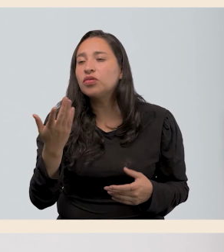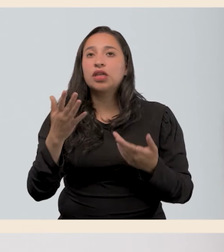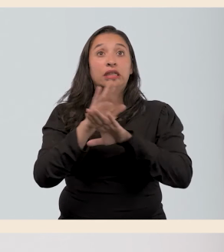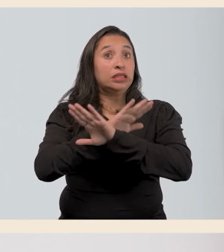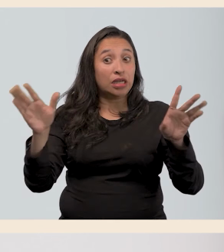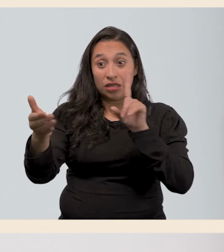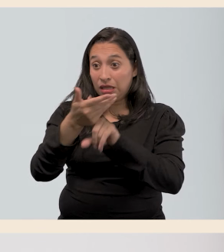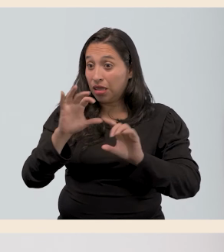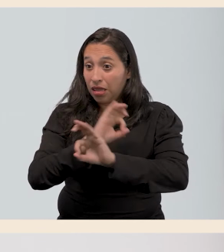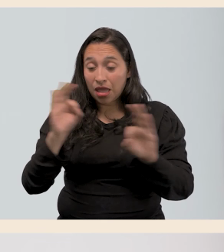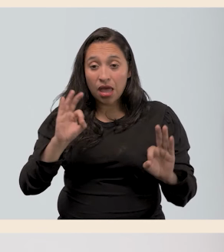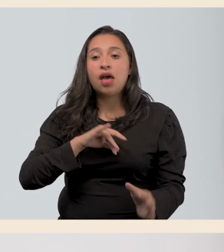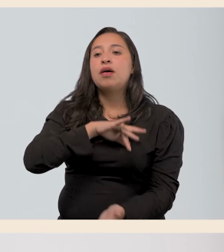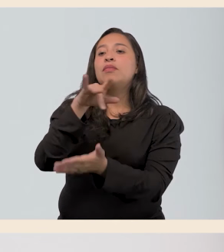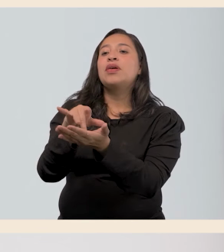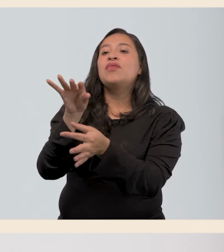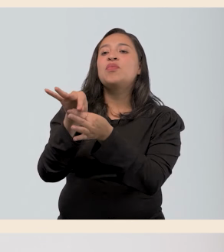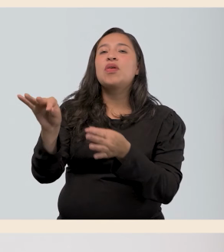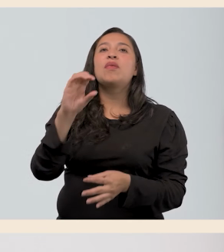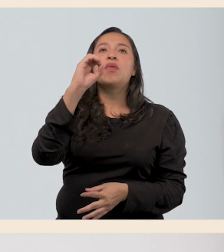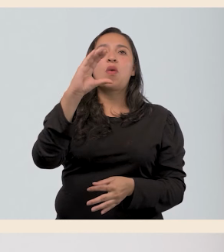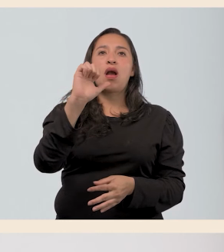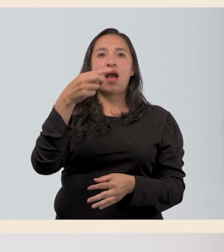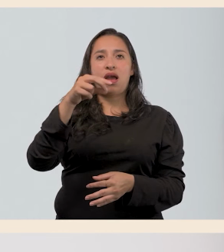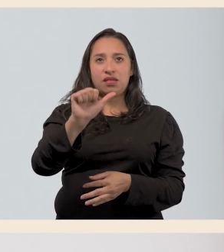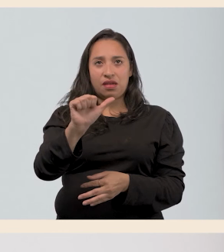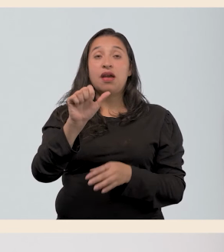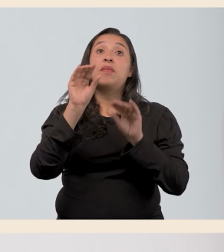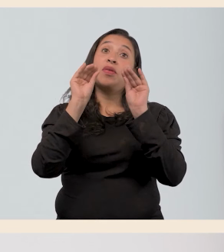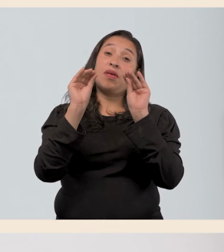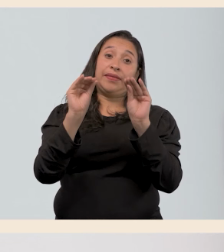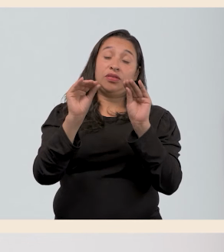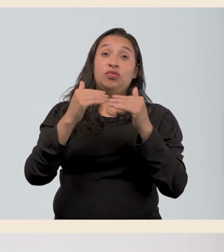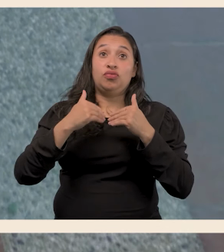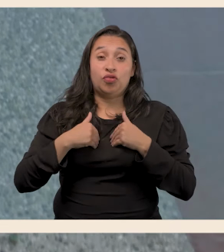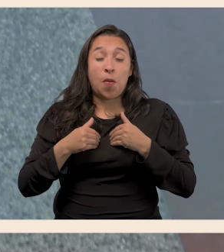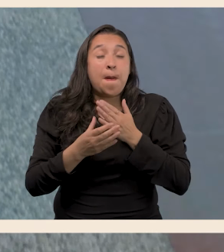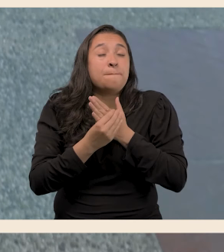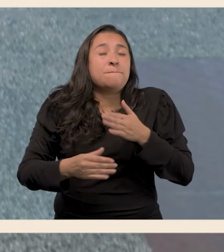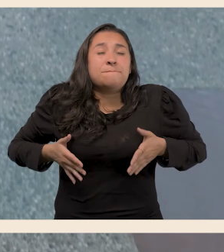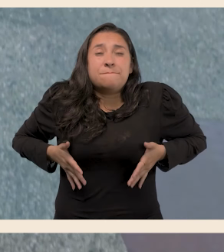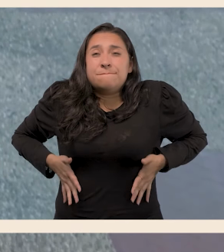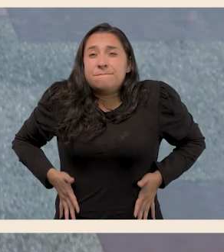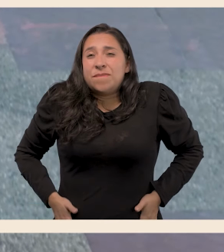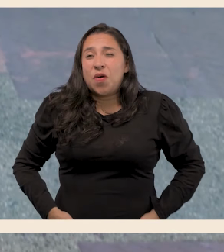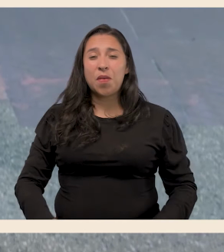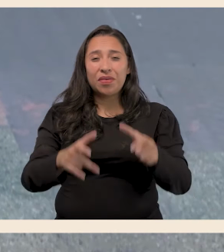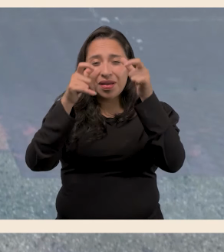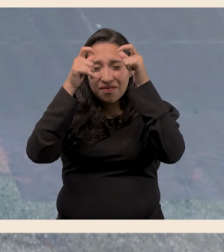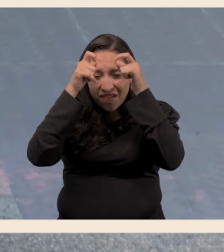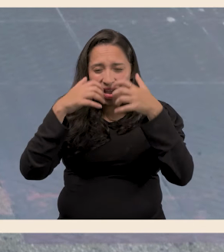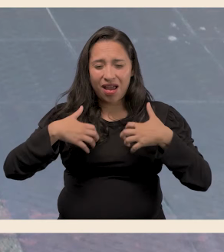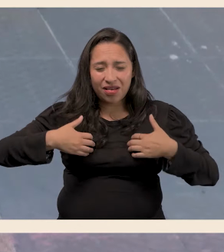ya en la completa, en la absoluta pobreza, porque ya todo se había quedado, todo había quedado, ganado, se